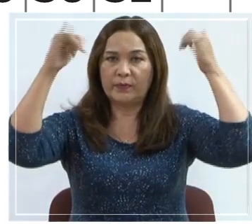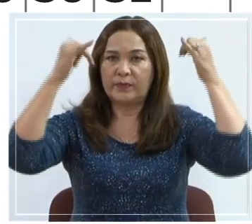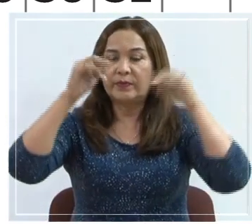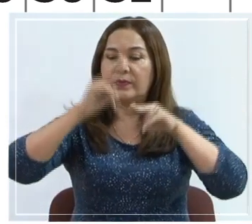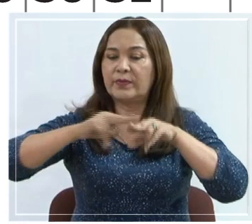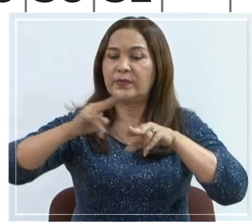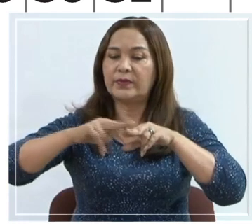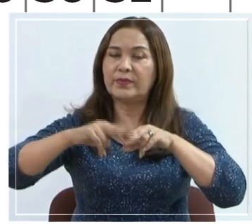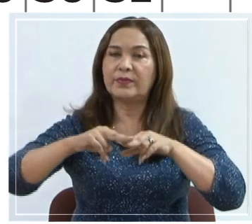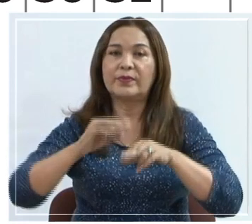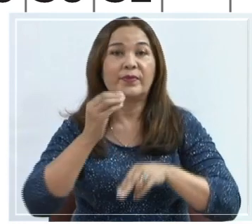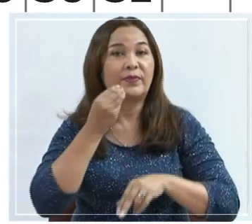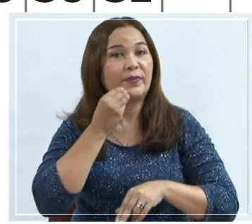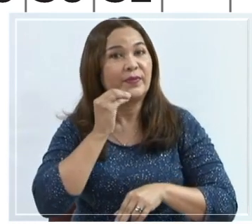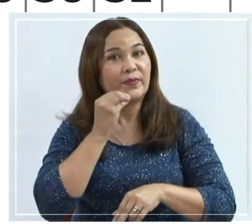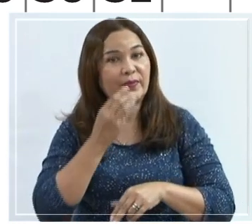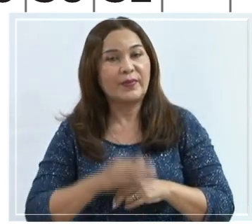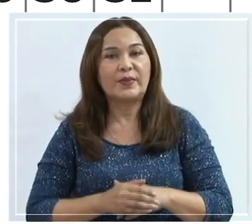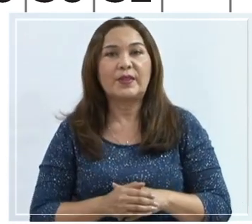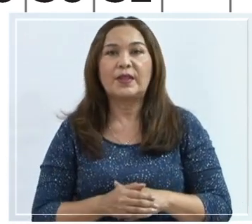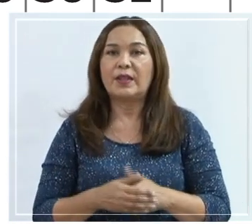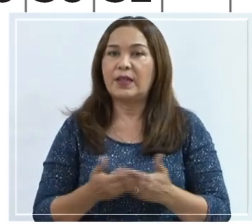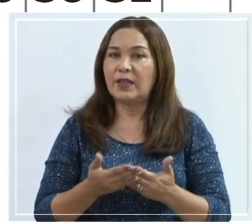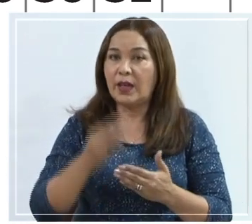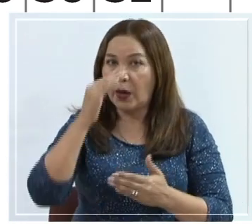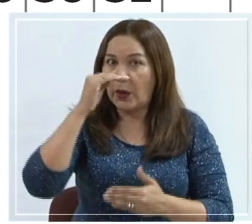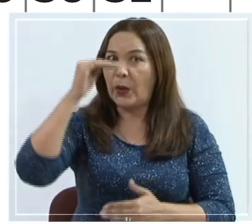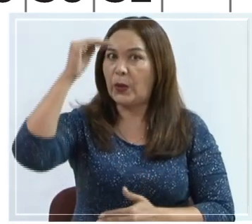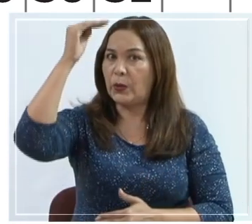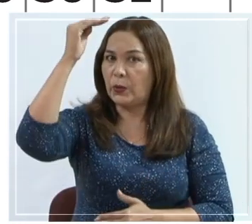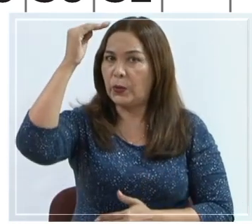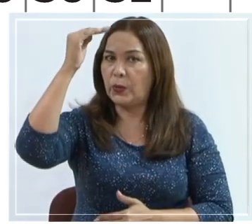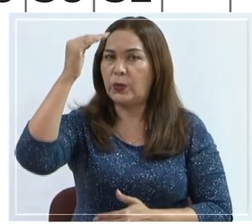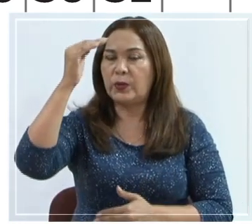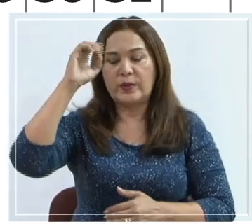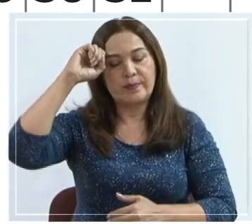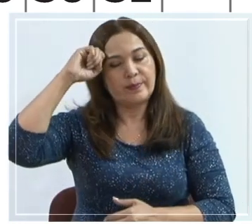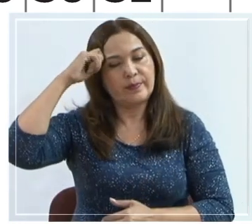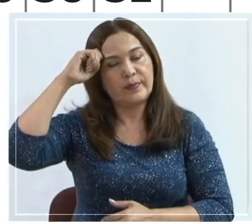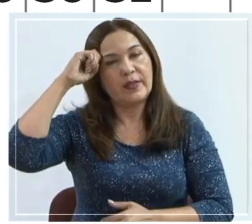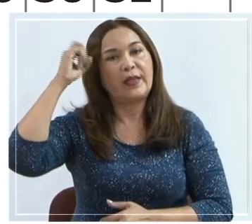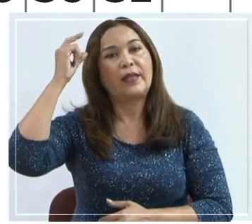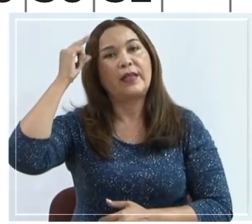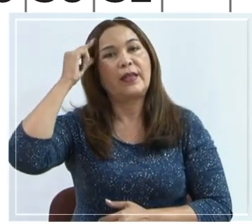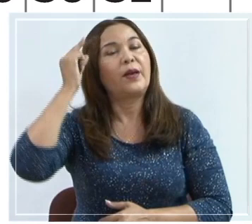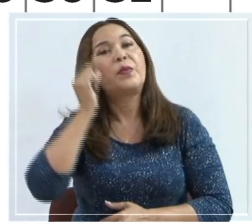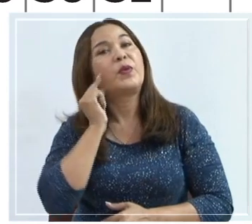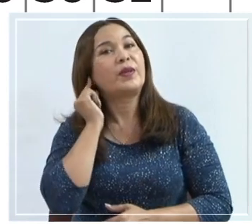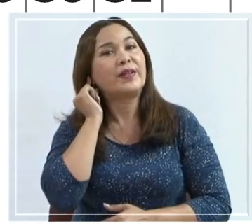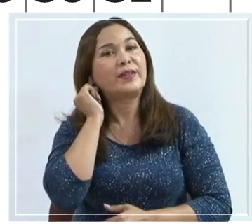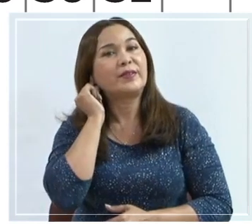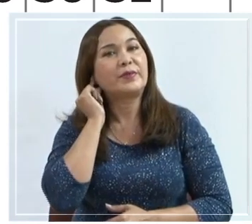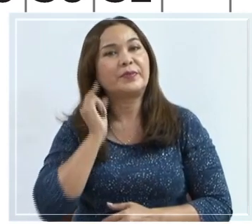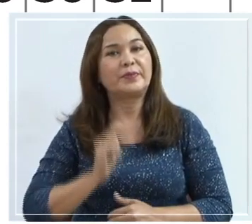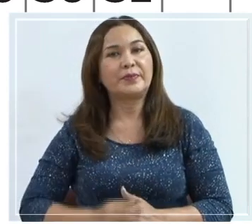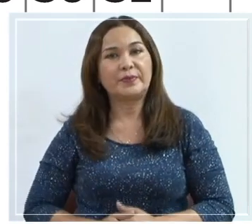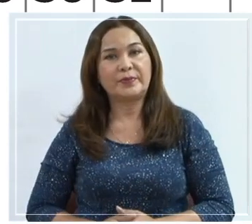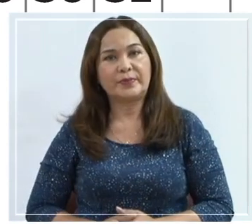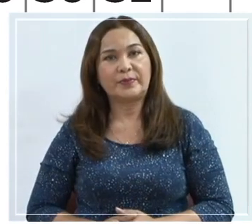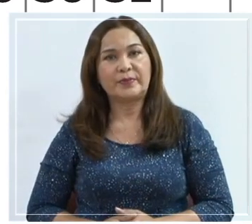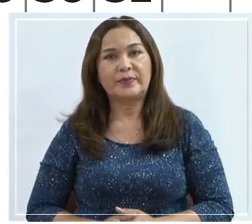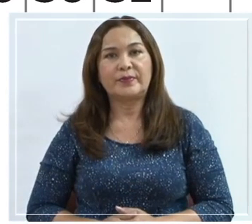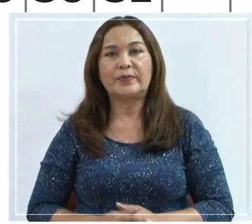para niños adolescentes jóvenes y adultos en conmemoración del día de la mujer